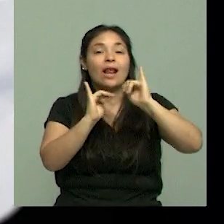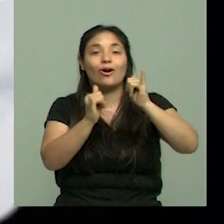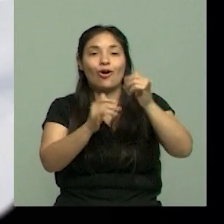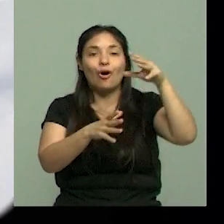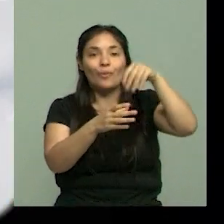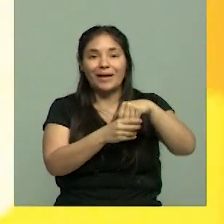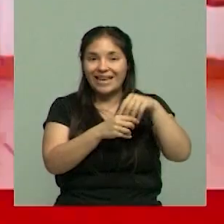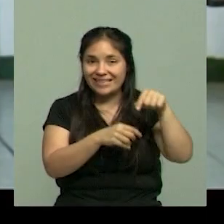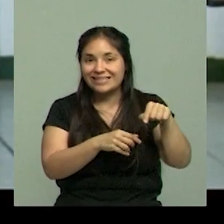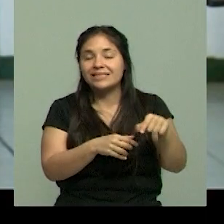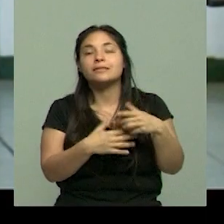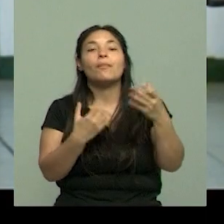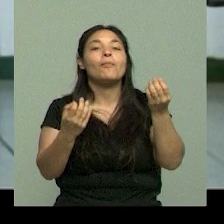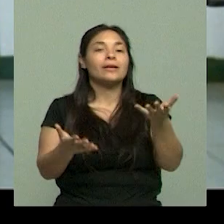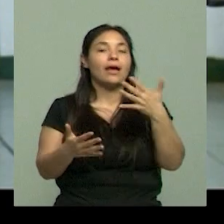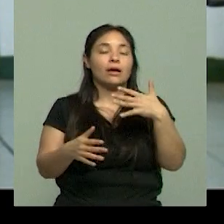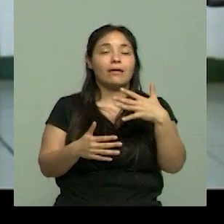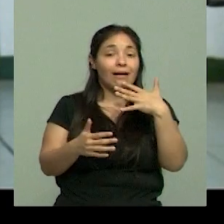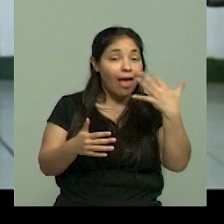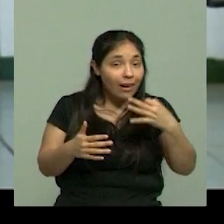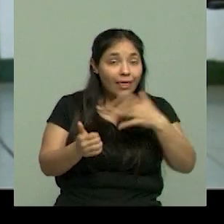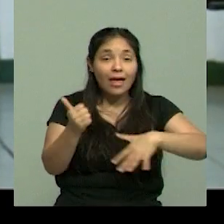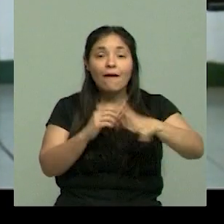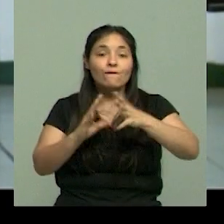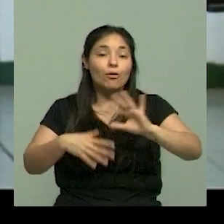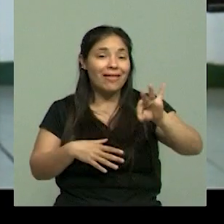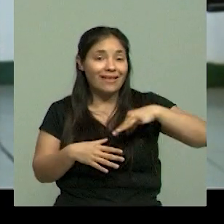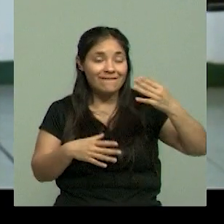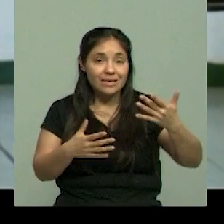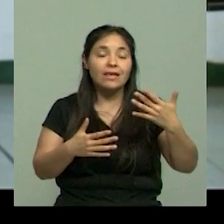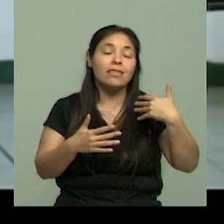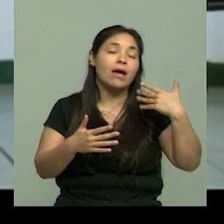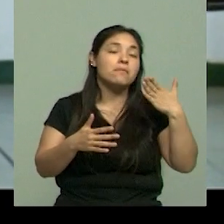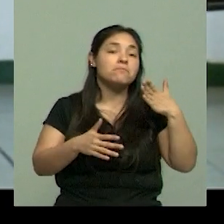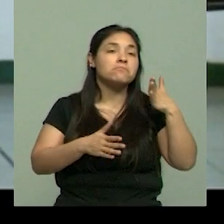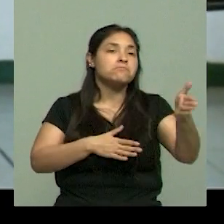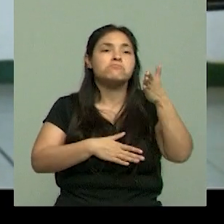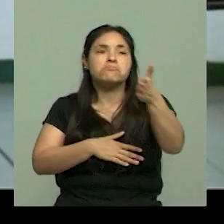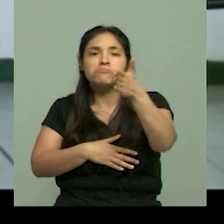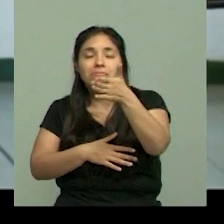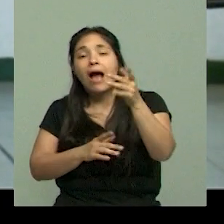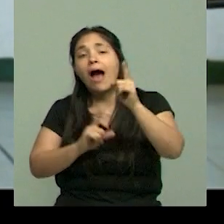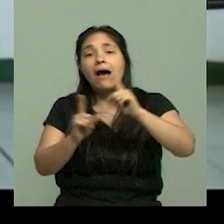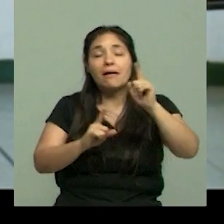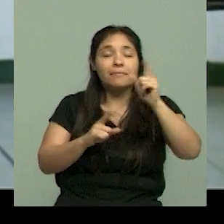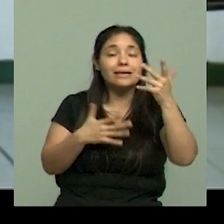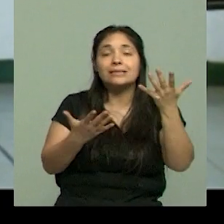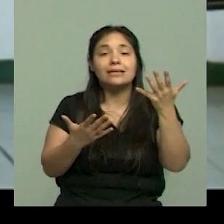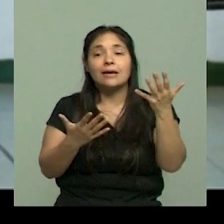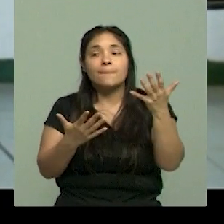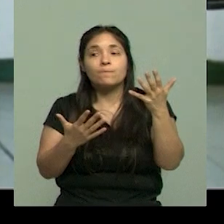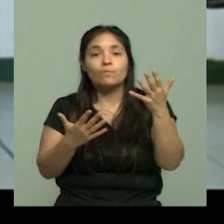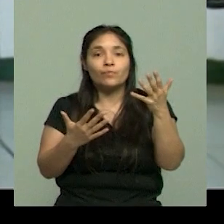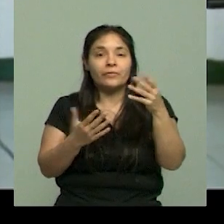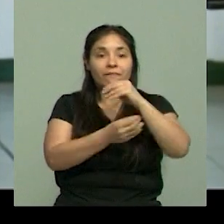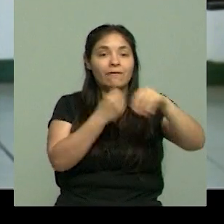adolescentes, porque en la realidad que vivimos, en el ritmo de vida que llevamos, rara vez o no es algo cotidiano el hecho